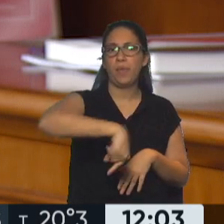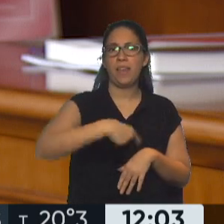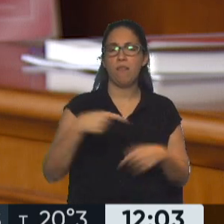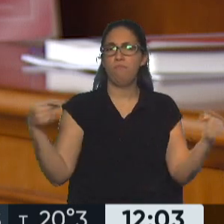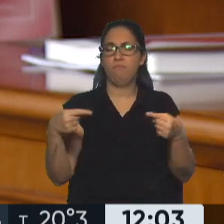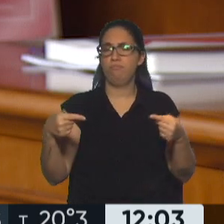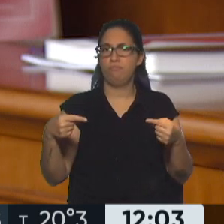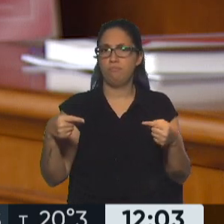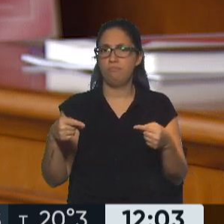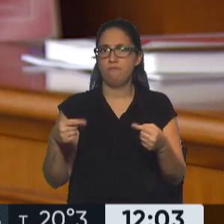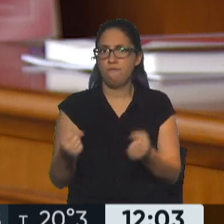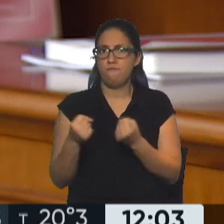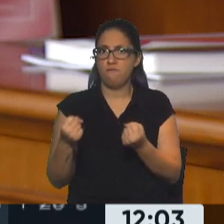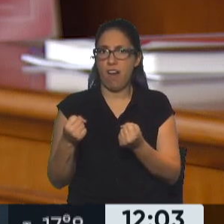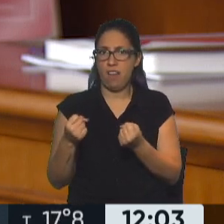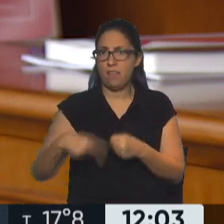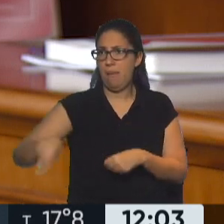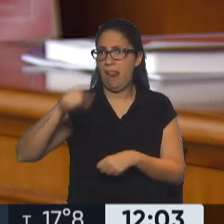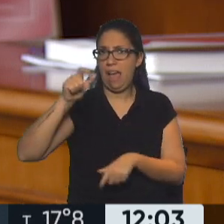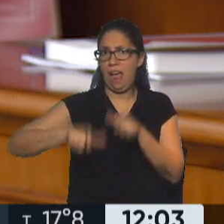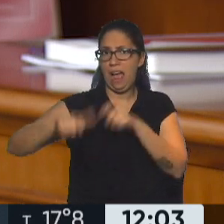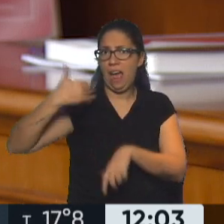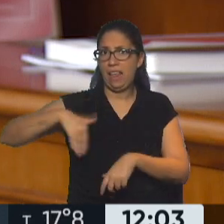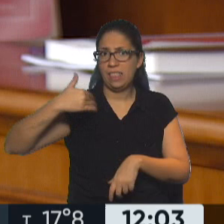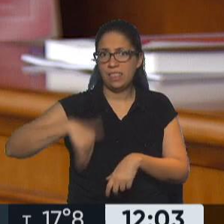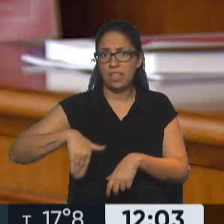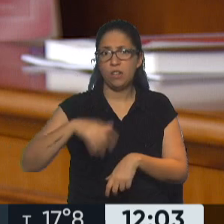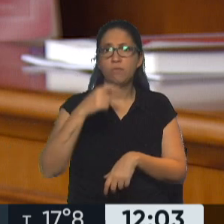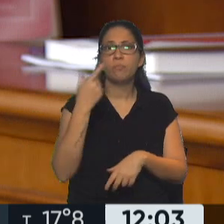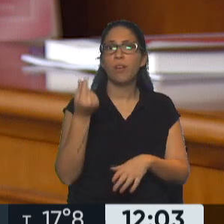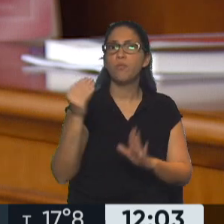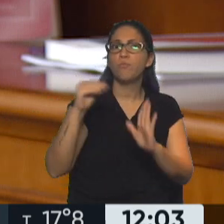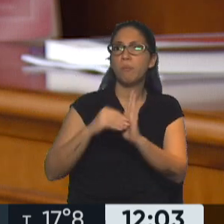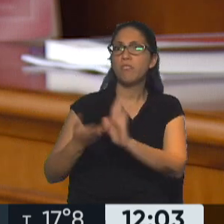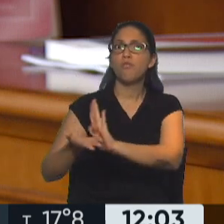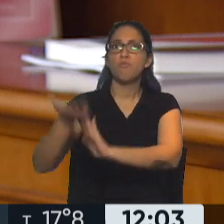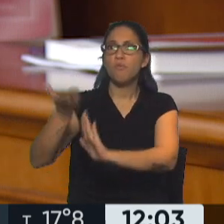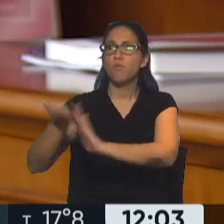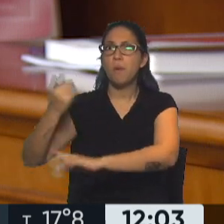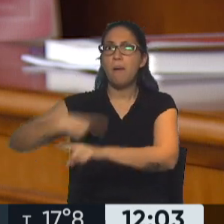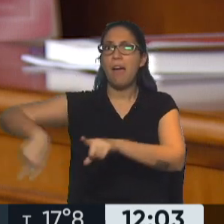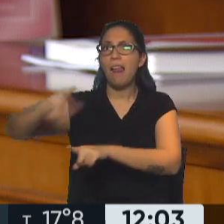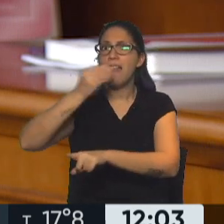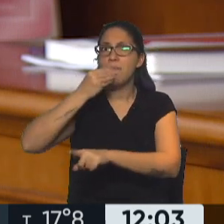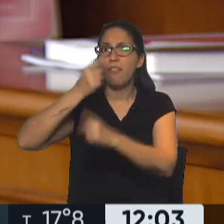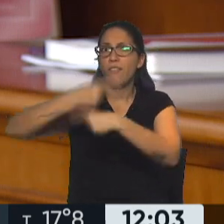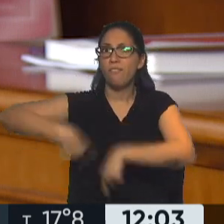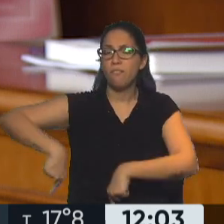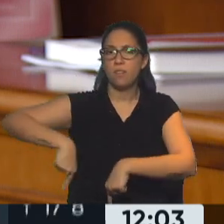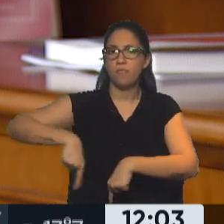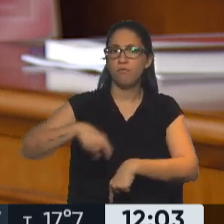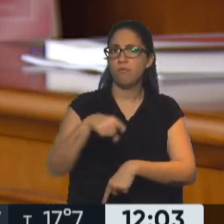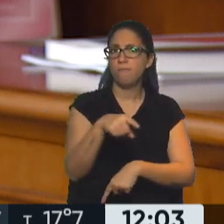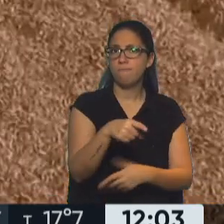muy fuerte sobre el conjunto de los argentinos a través del traslado a precios en general, sobre todo de los alimentos. Como entendemos que